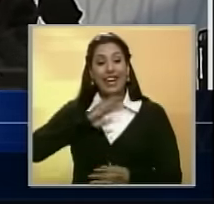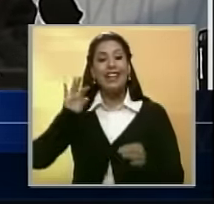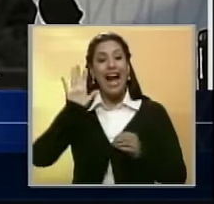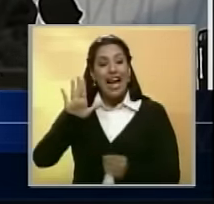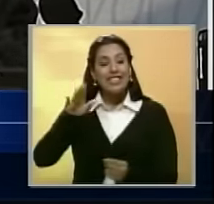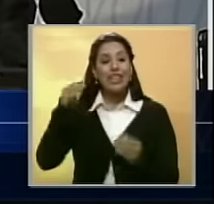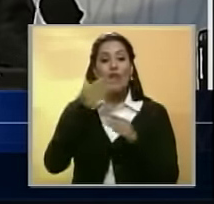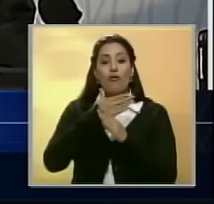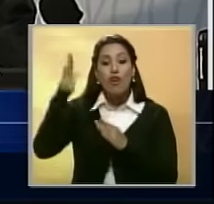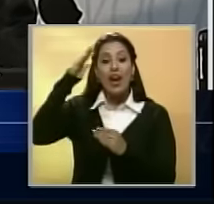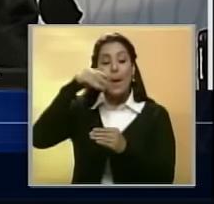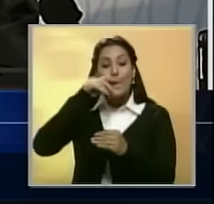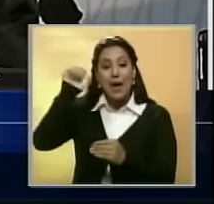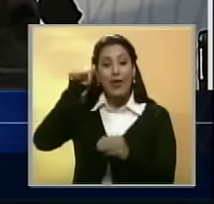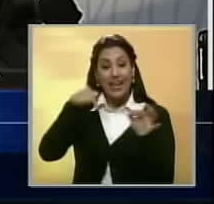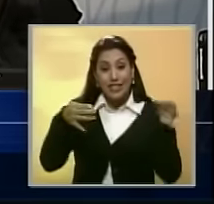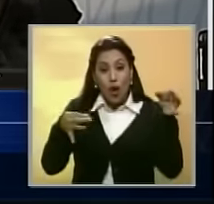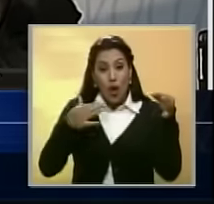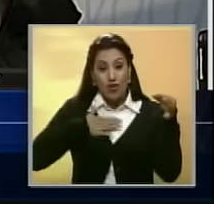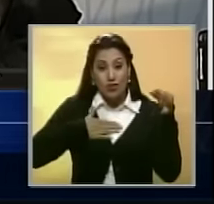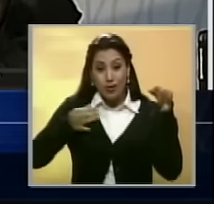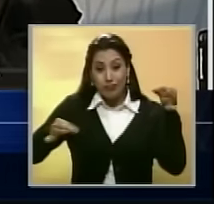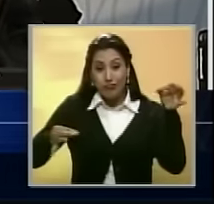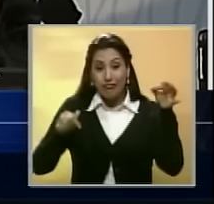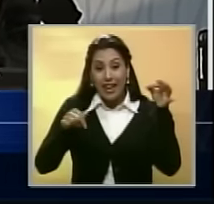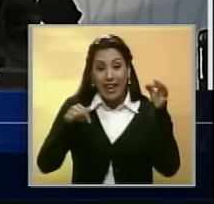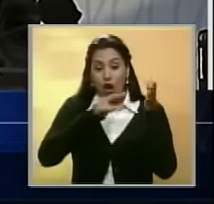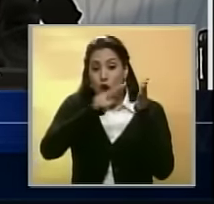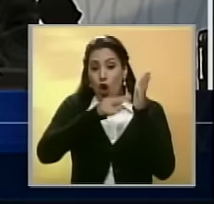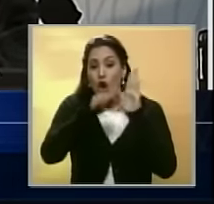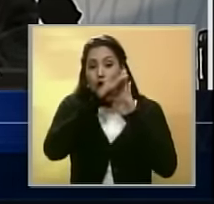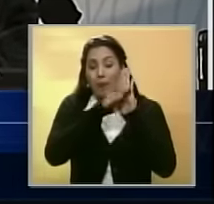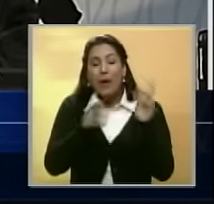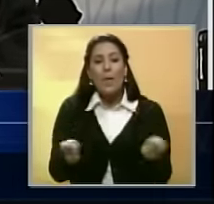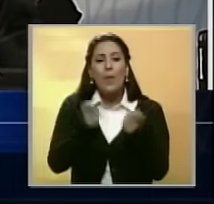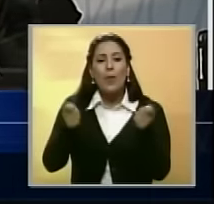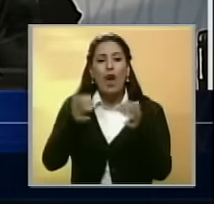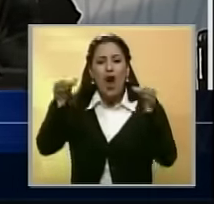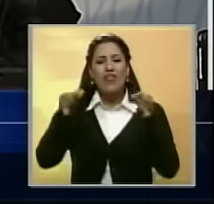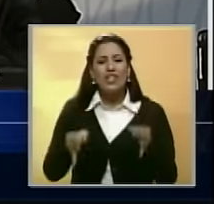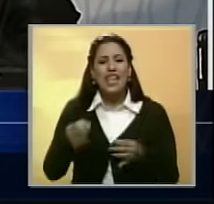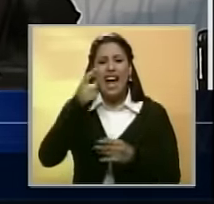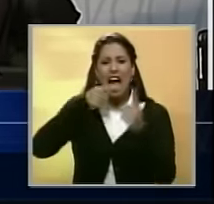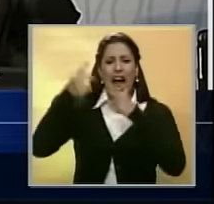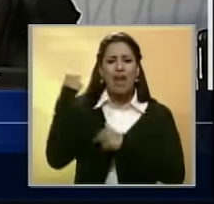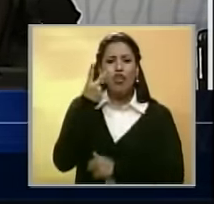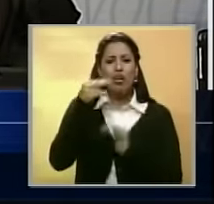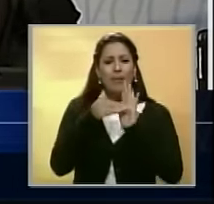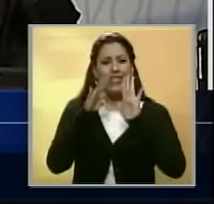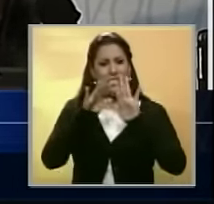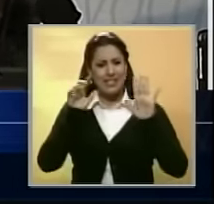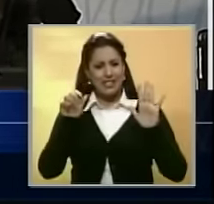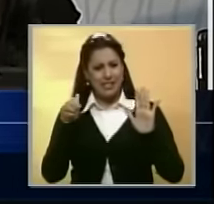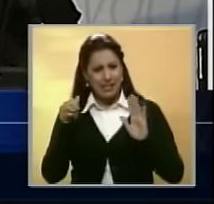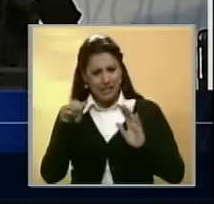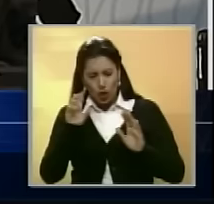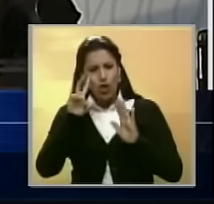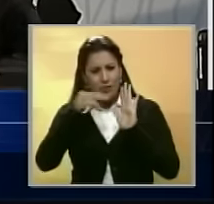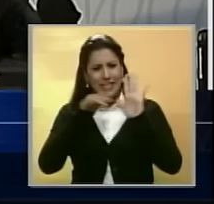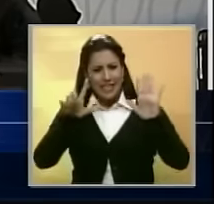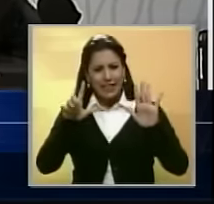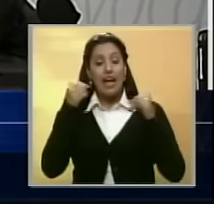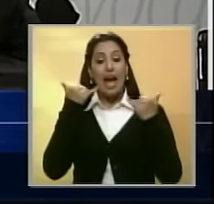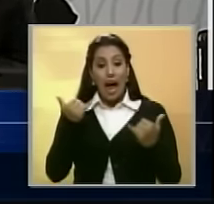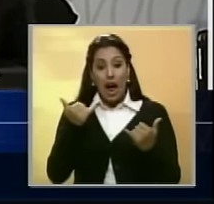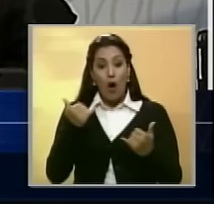el revocatorio. Este que está aquí, que yo tengo en mis manos, que fue publicado en la Gaceta Oficial del año 2017. ¿Dónde nos